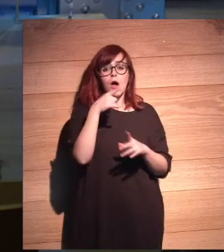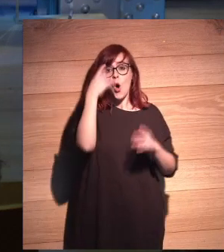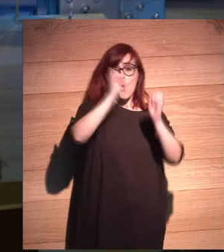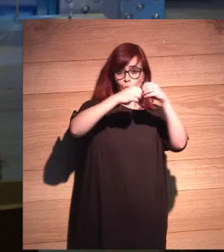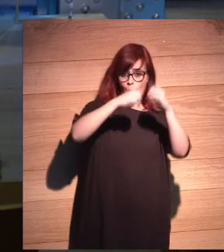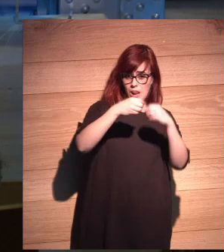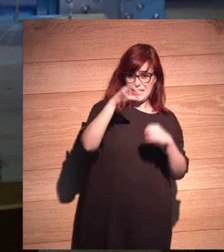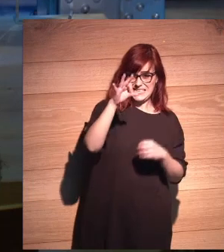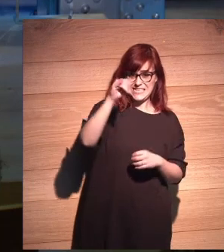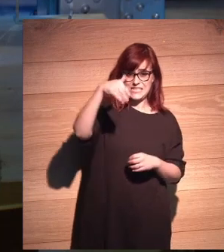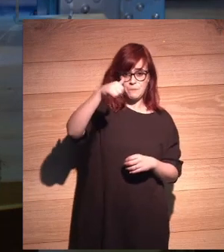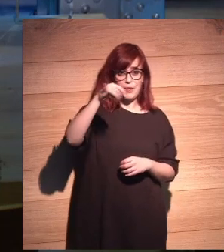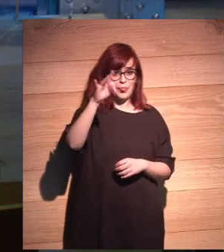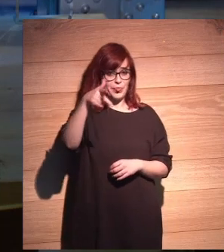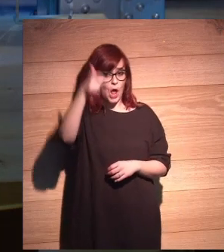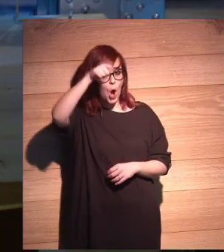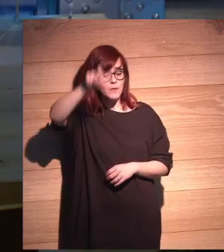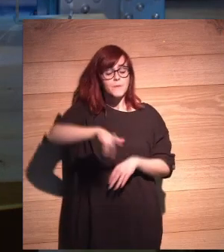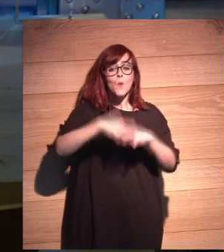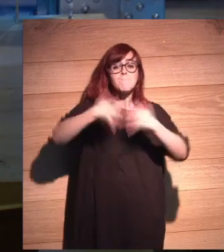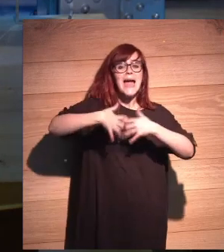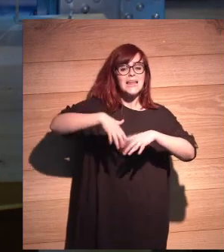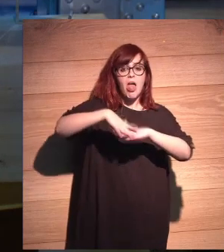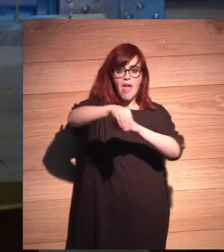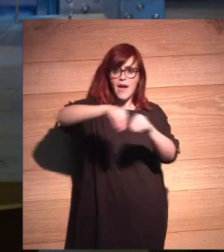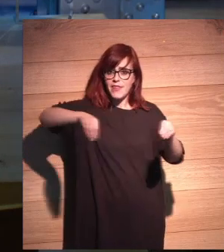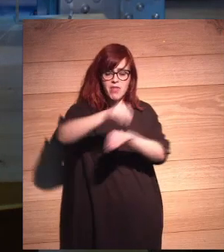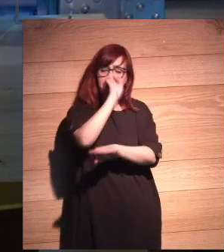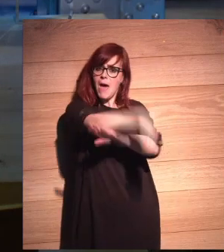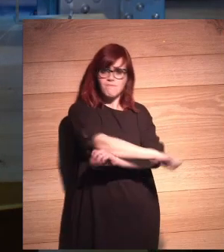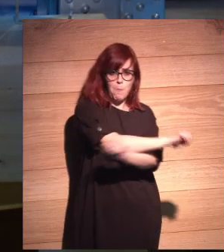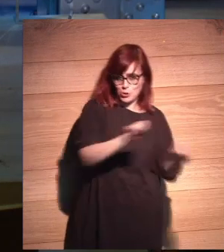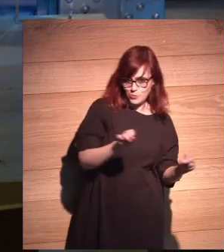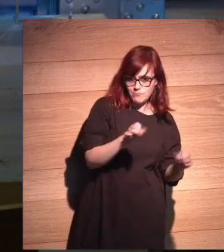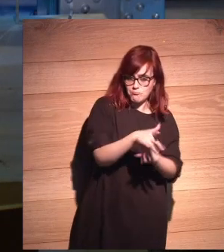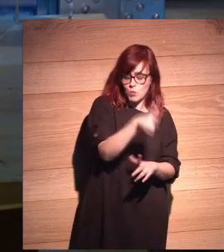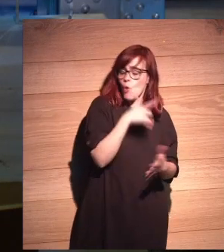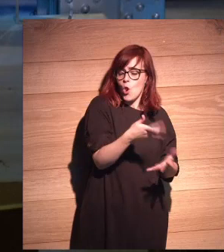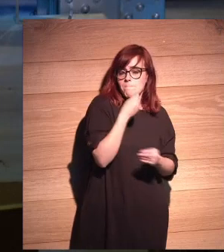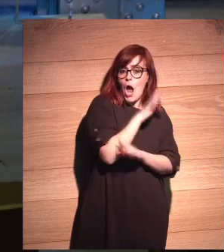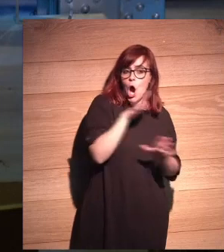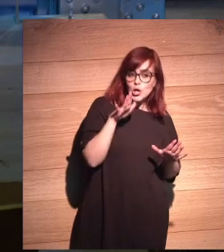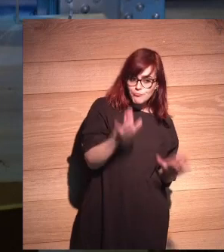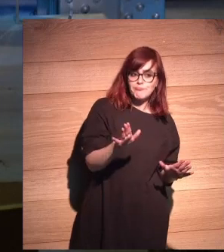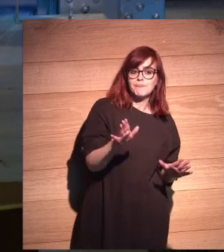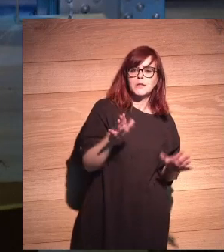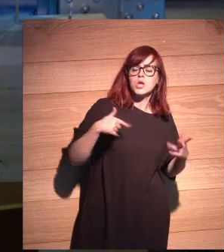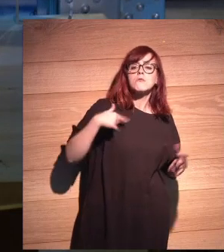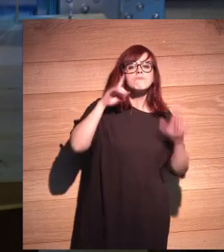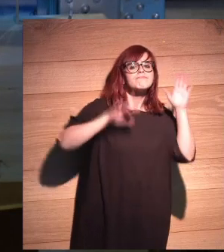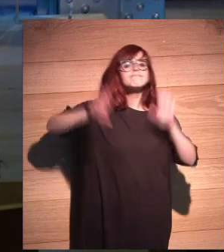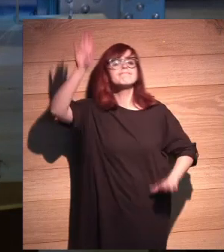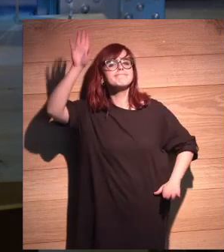dijo que había desarrollado una máquina de ajedrez que era imbatible, ¿de acuerdo? Y yo levanté